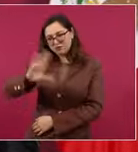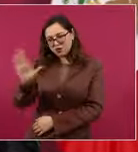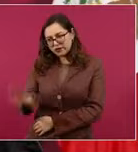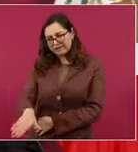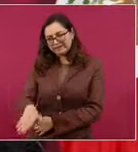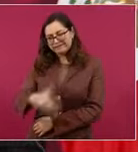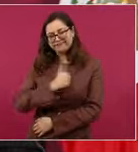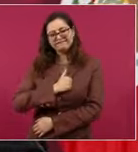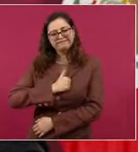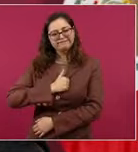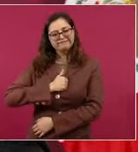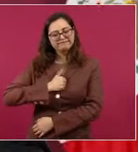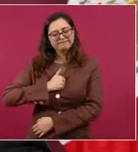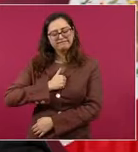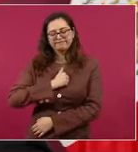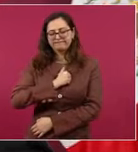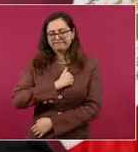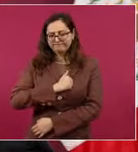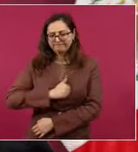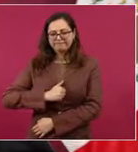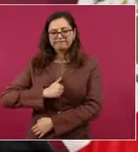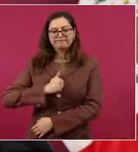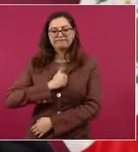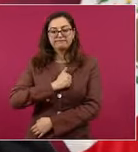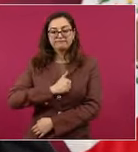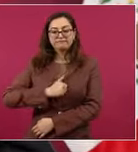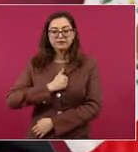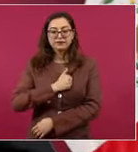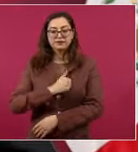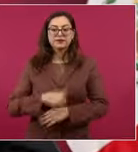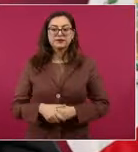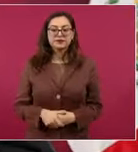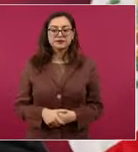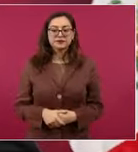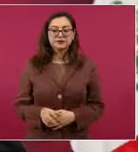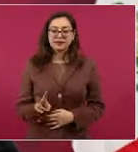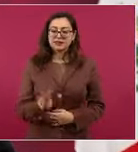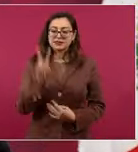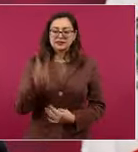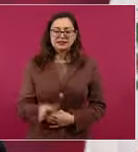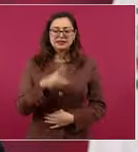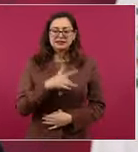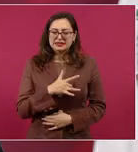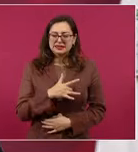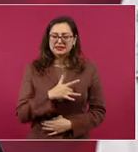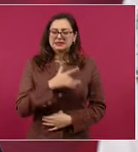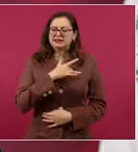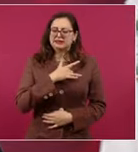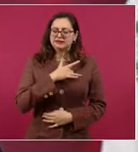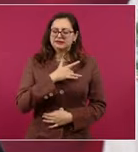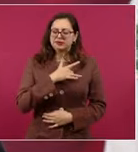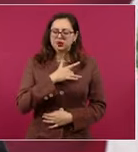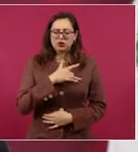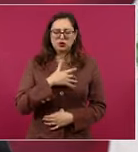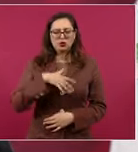Nos conmovió a todos y vamos a